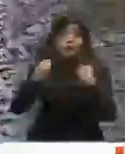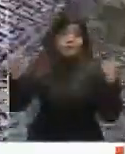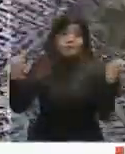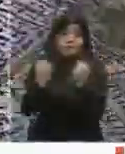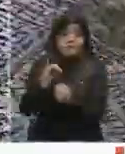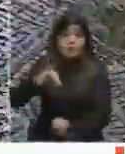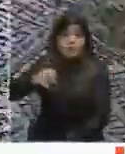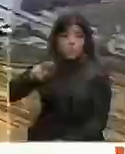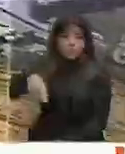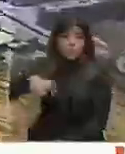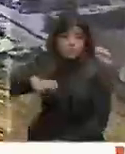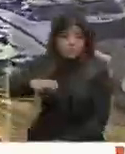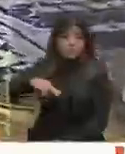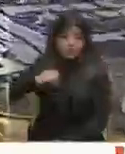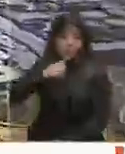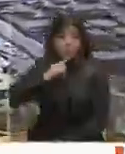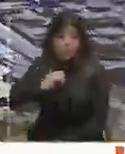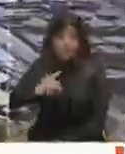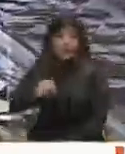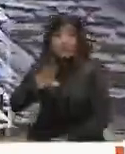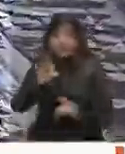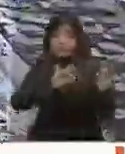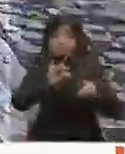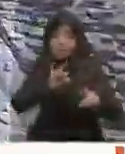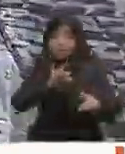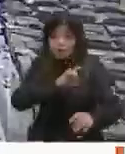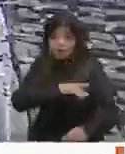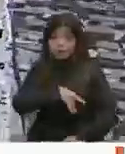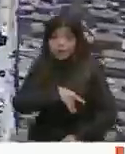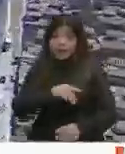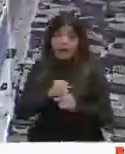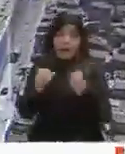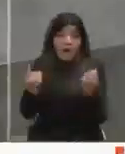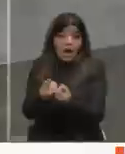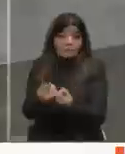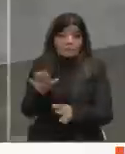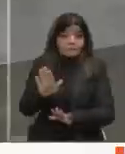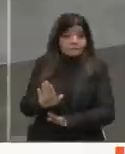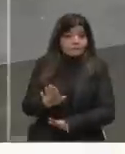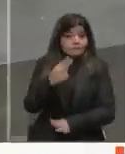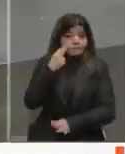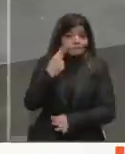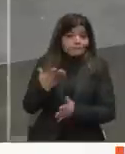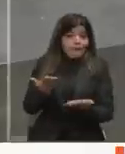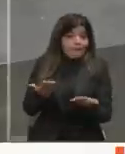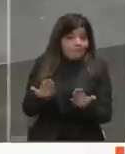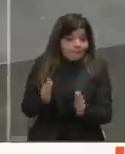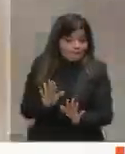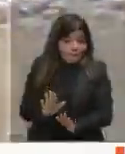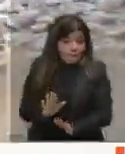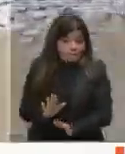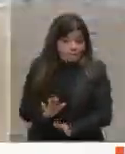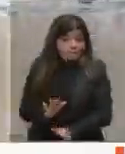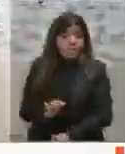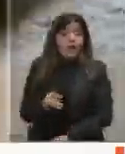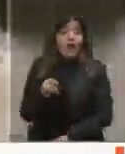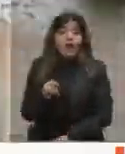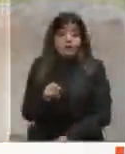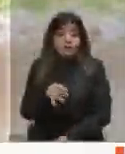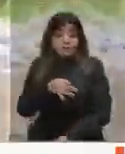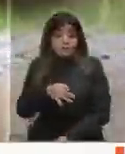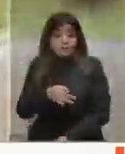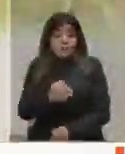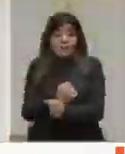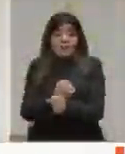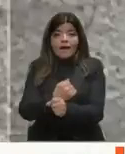eventual hogar de la selección chilena. Su instalación ahora está en veremos. En lo que sí hay certezas es en lo que dice Ara